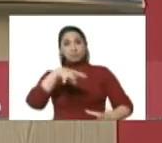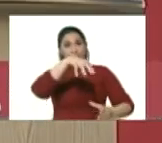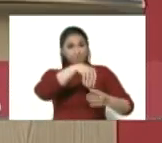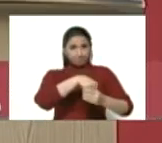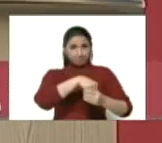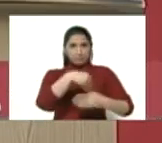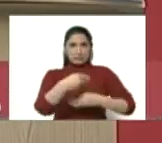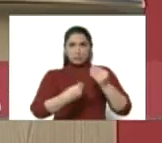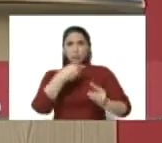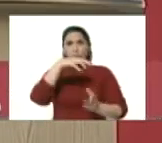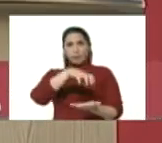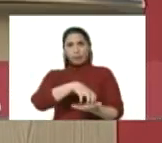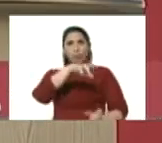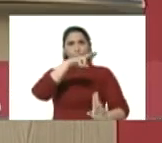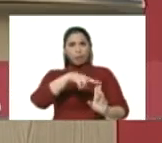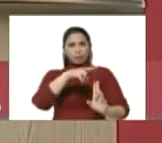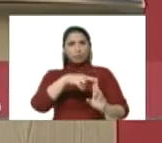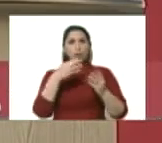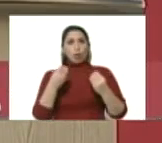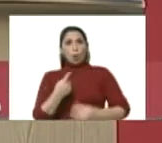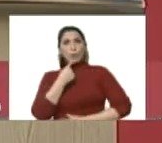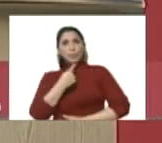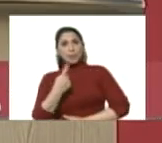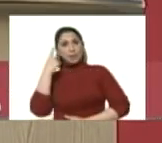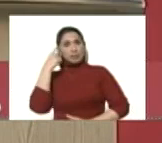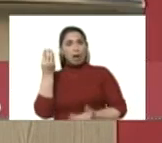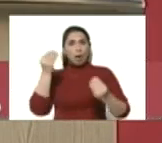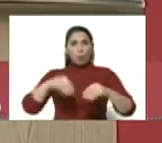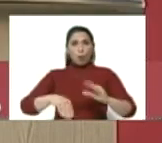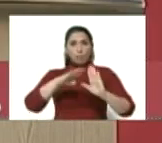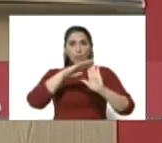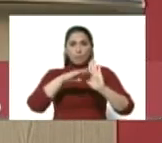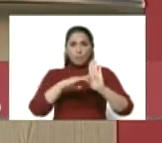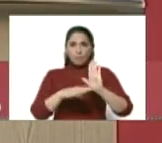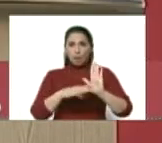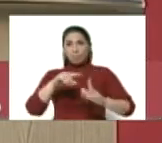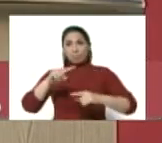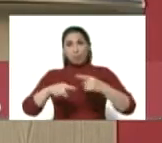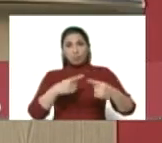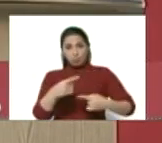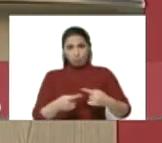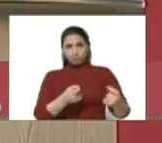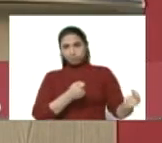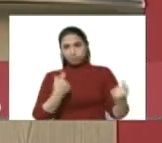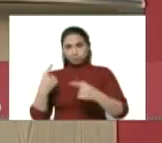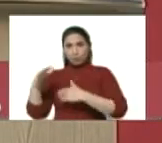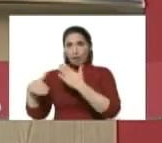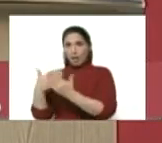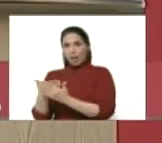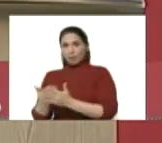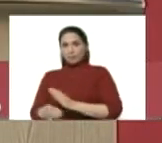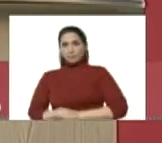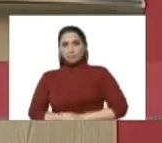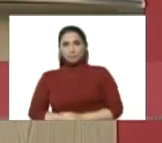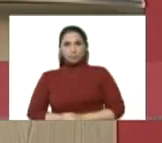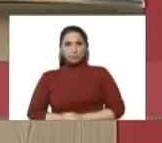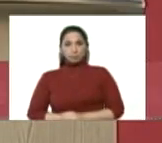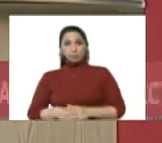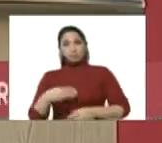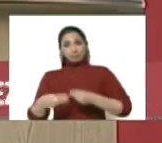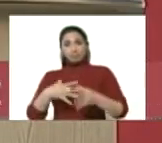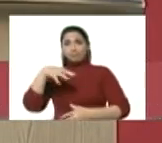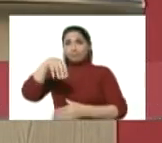en el estado Táchira, tal como corresponde según los protocolos, luego fue trasladado para hacer